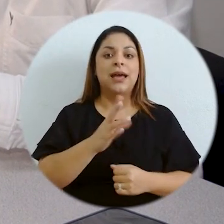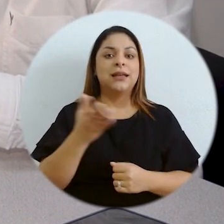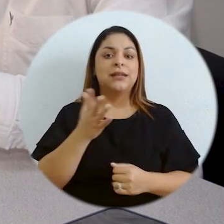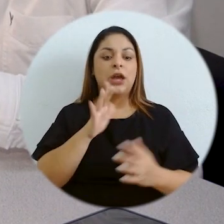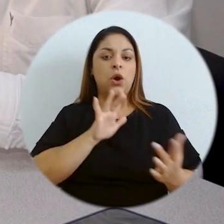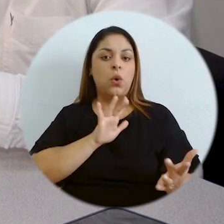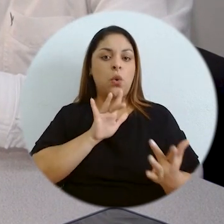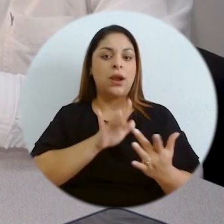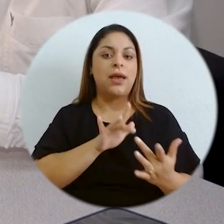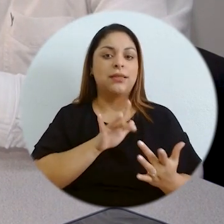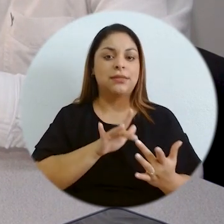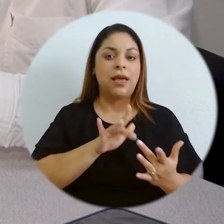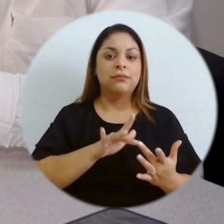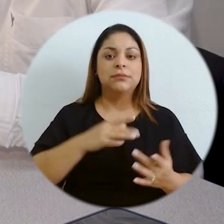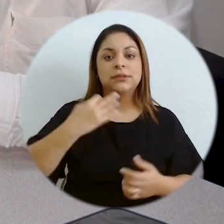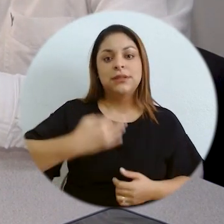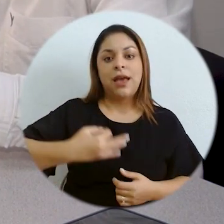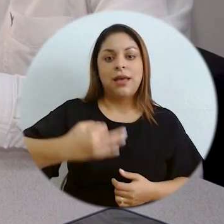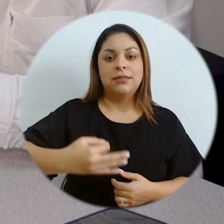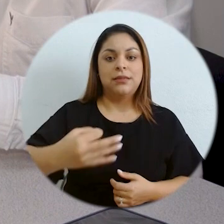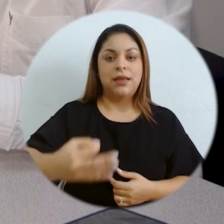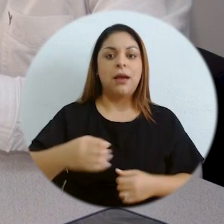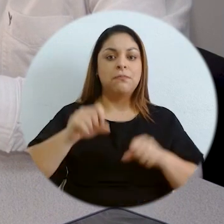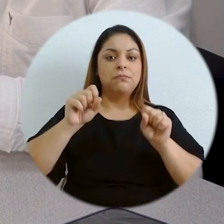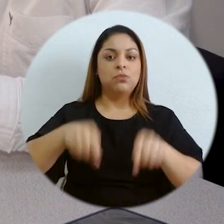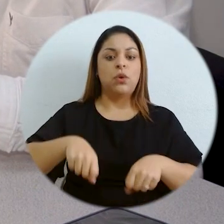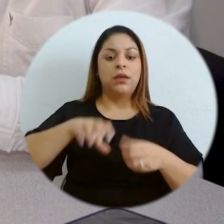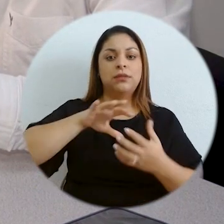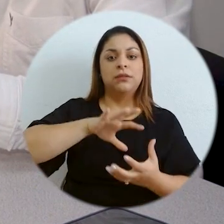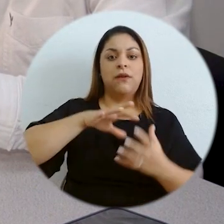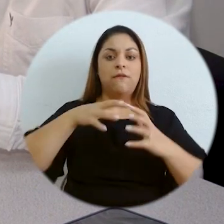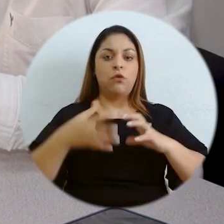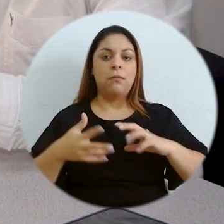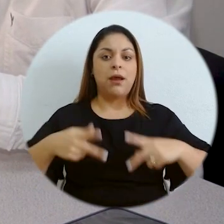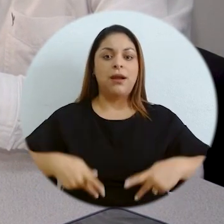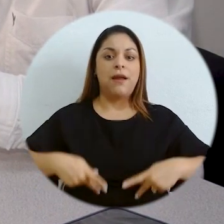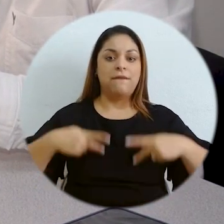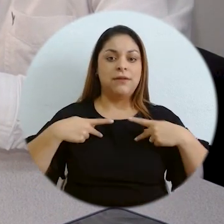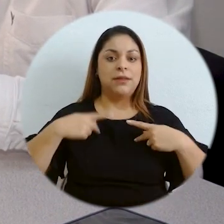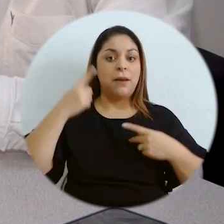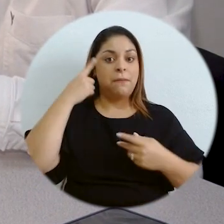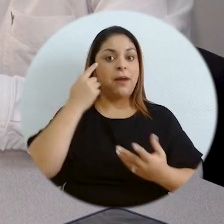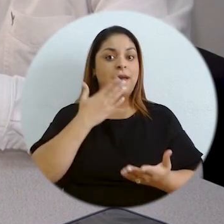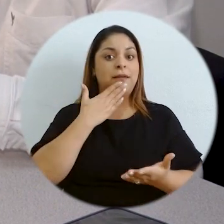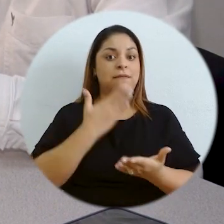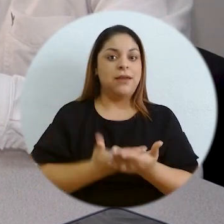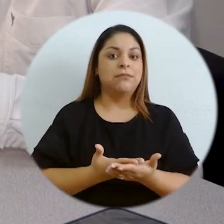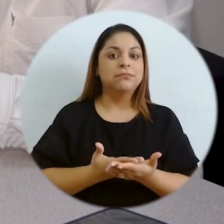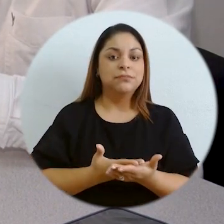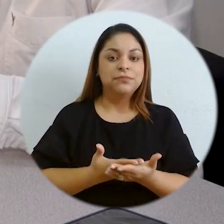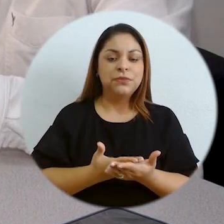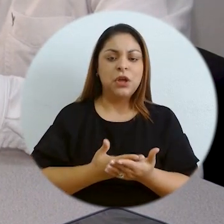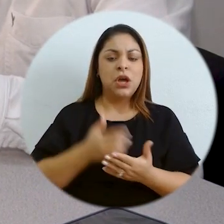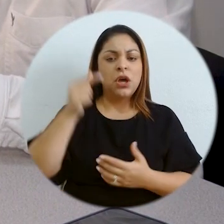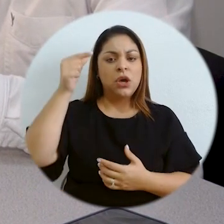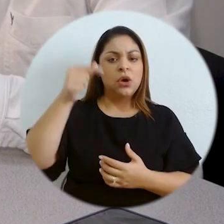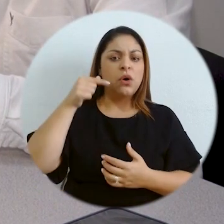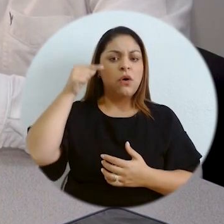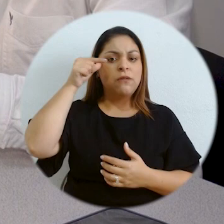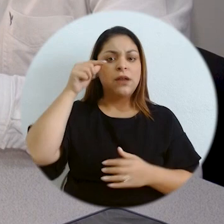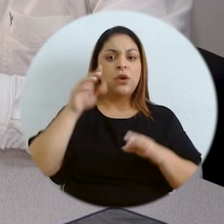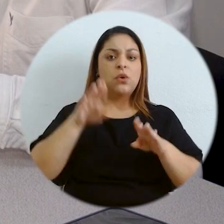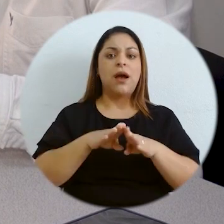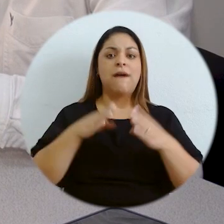que conecta día a día con ellos y que puede transformar sus vidas para bien. En realidad, cuando hablamos de